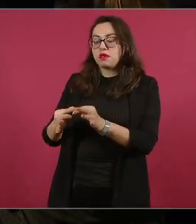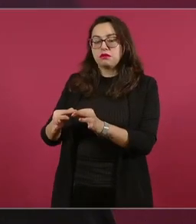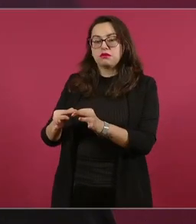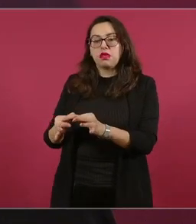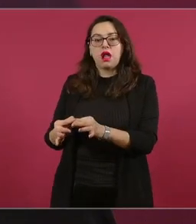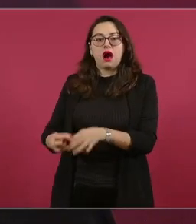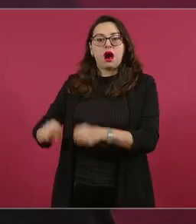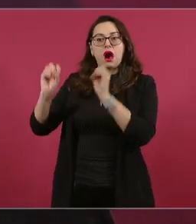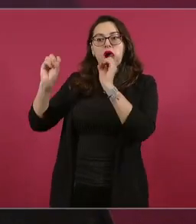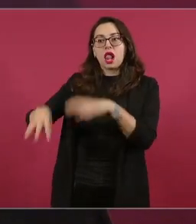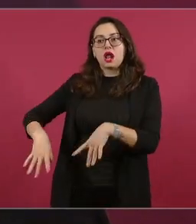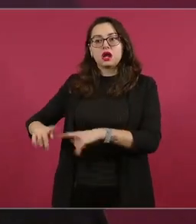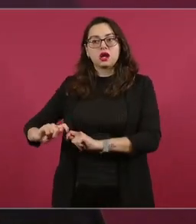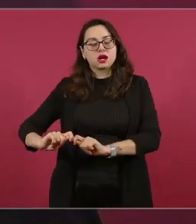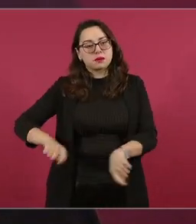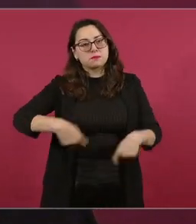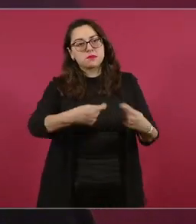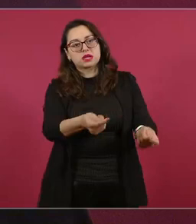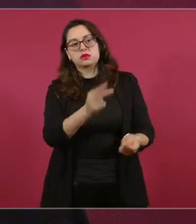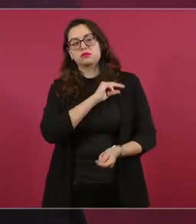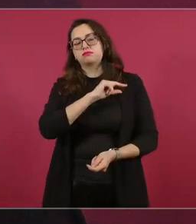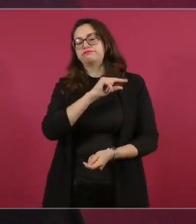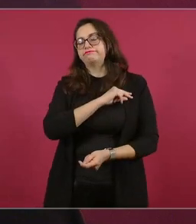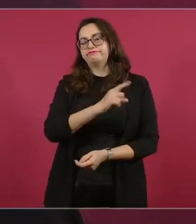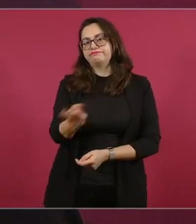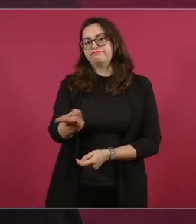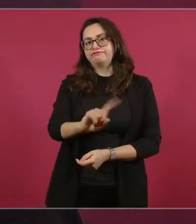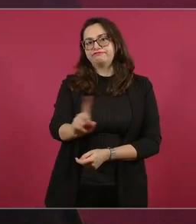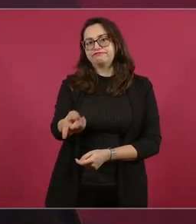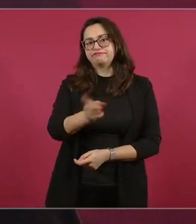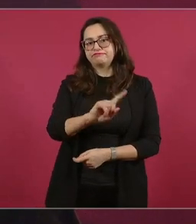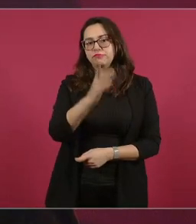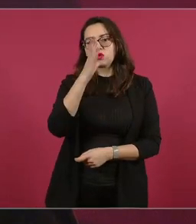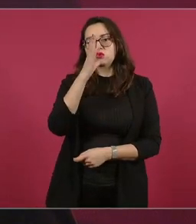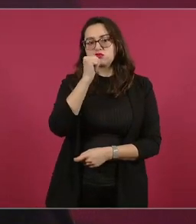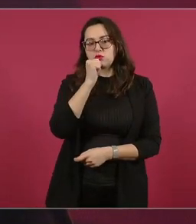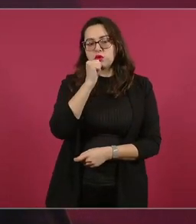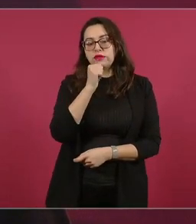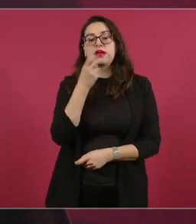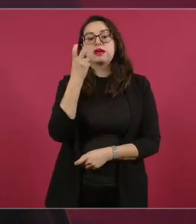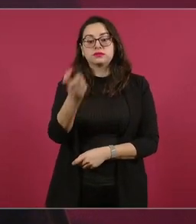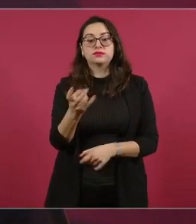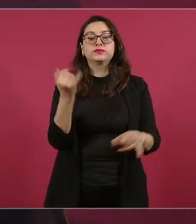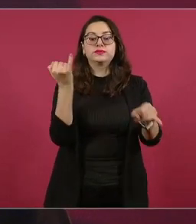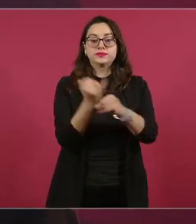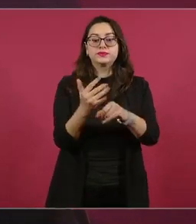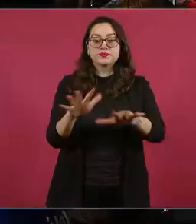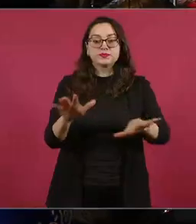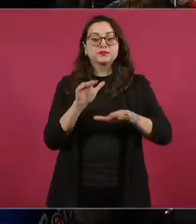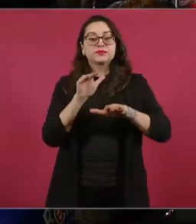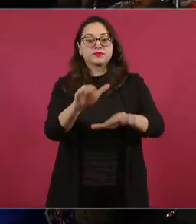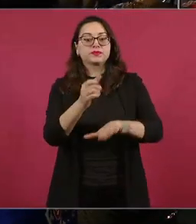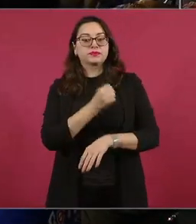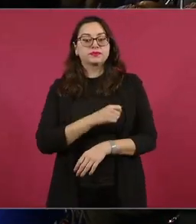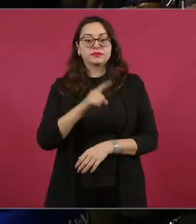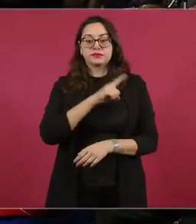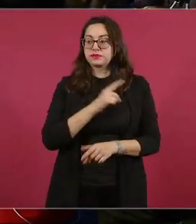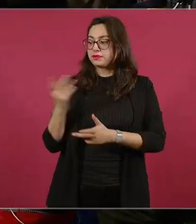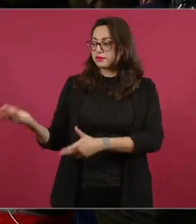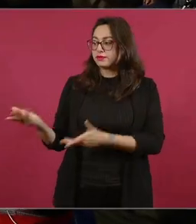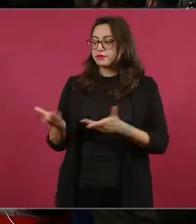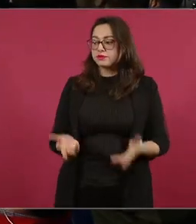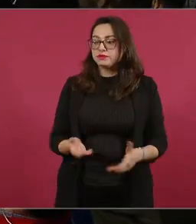responsabilidad. Entonces, vamos a que se informe sobre cómo vamos, doctor